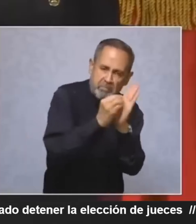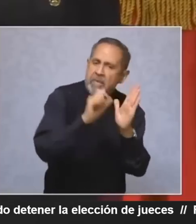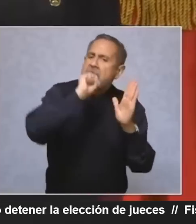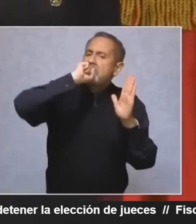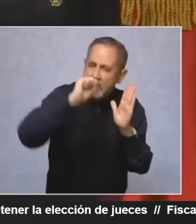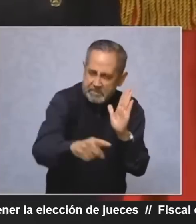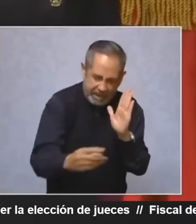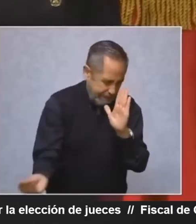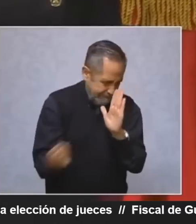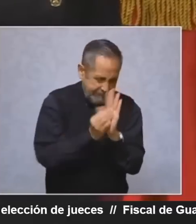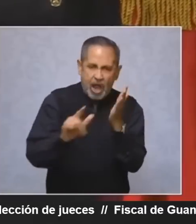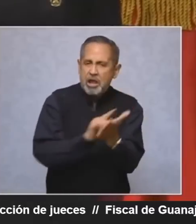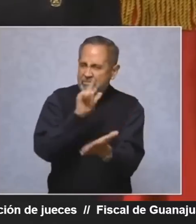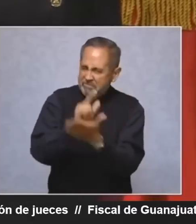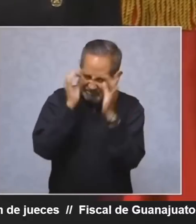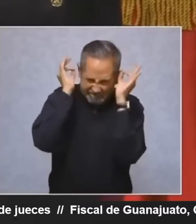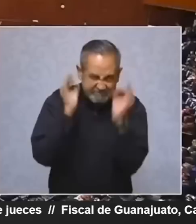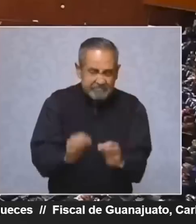hacer realidad.